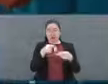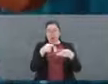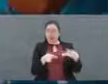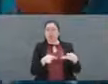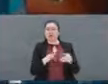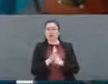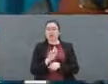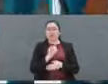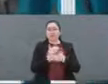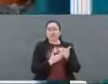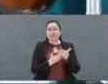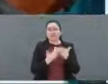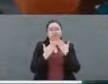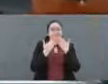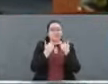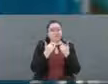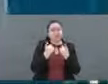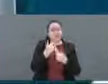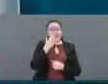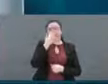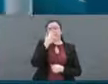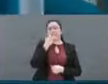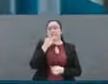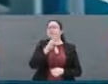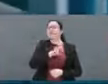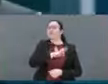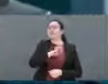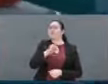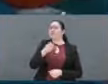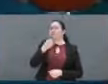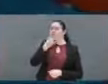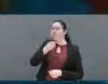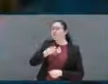contrato. Pero me podría decir más o menos de qué